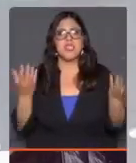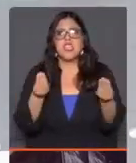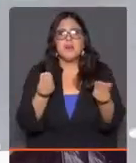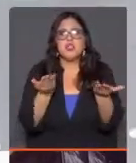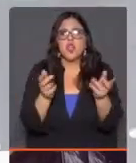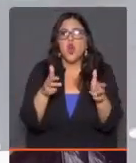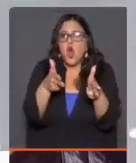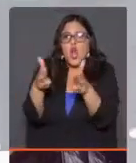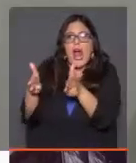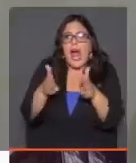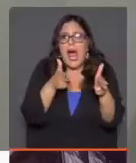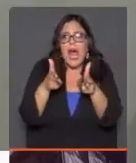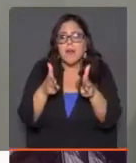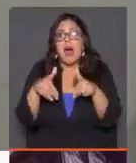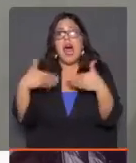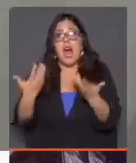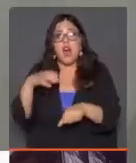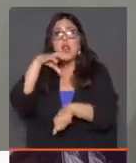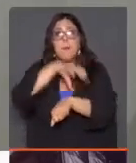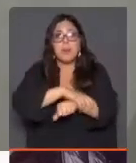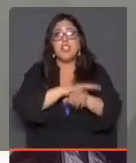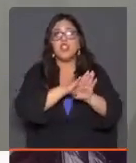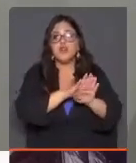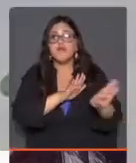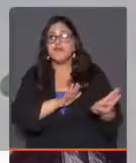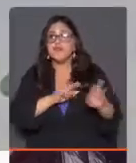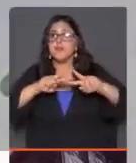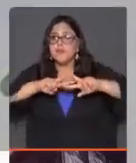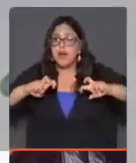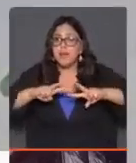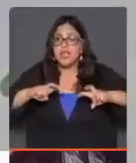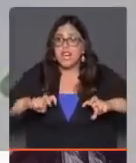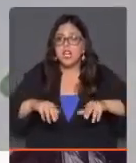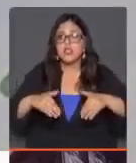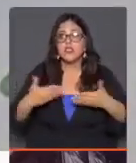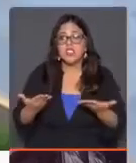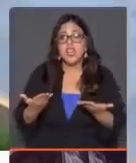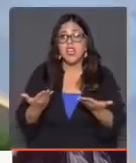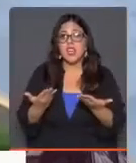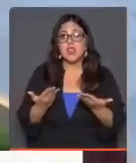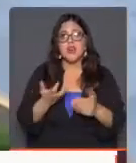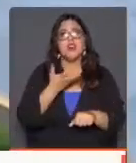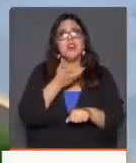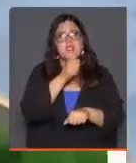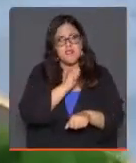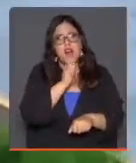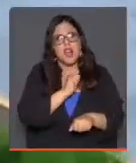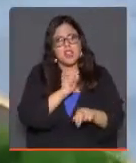Permanece en prisión preventiva y todavía guarda varios secretos.